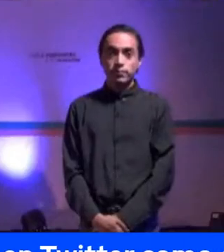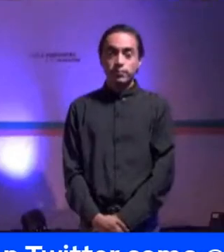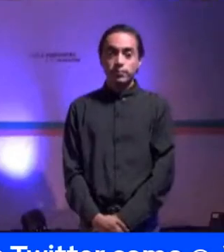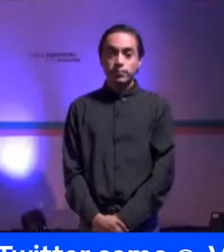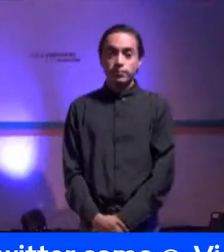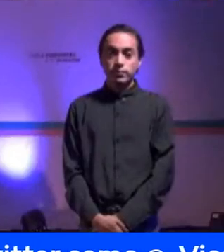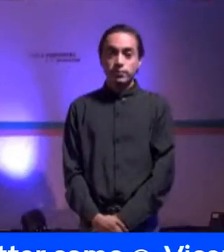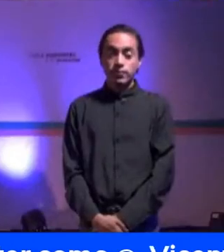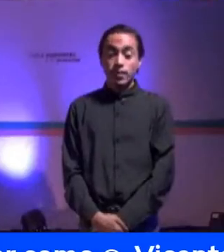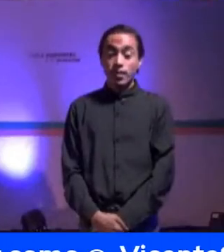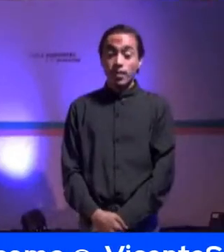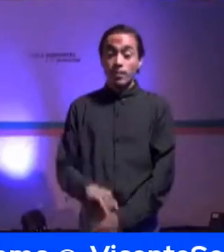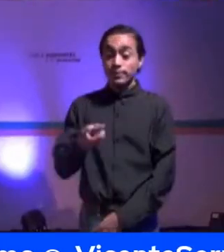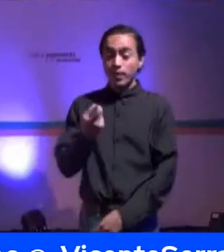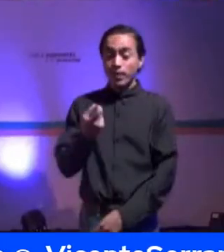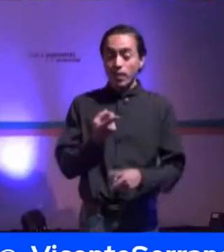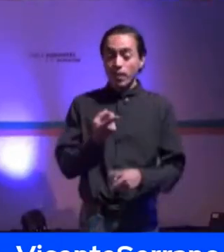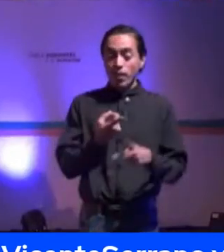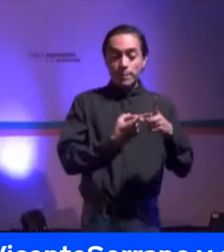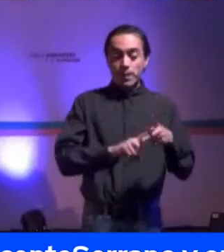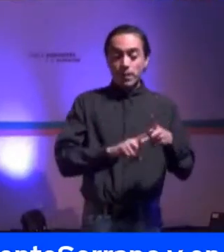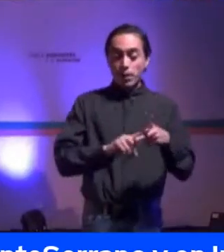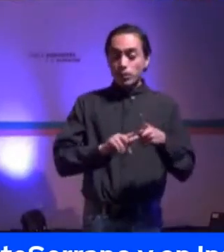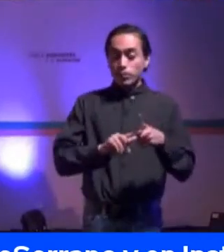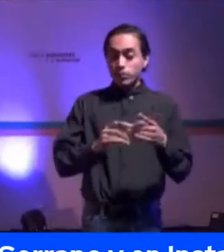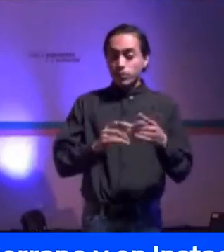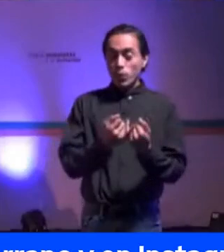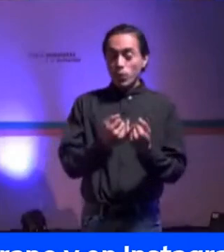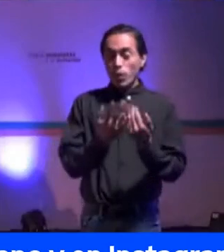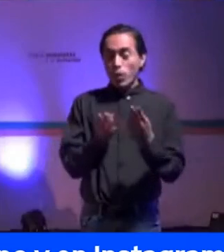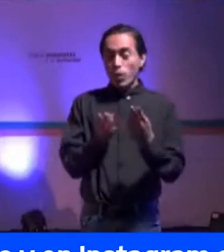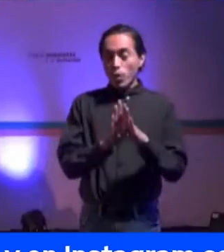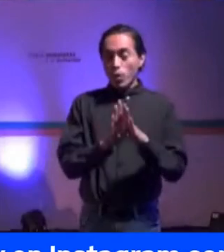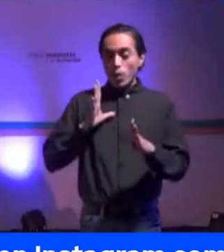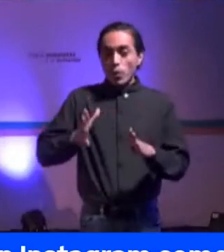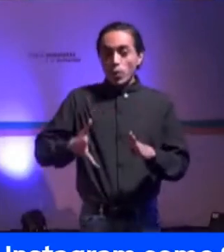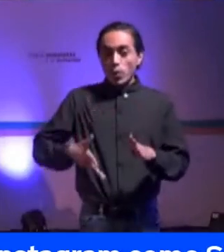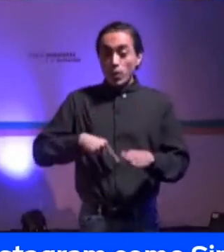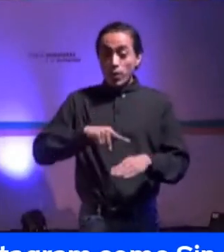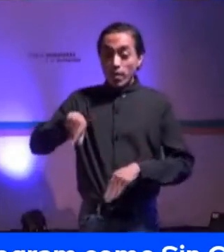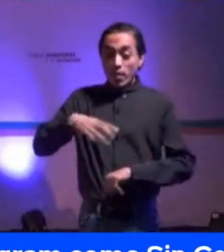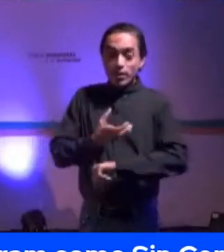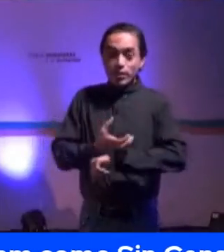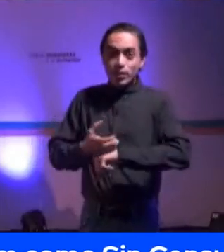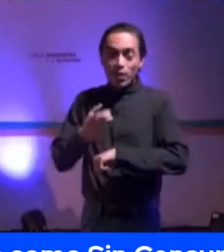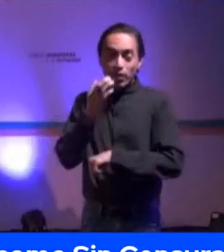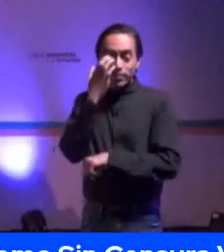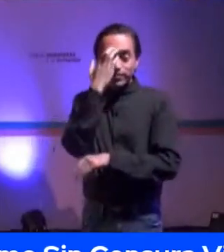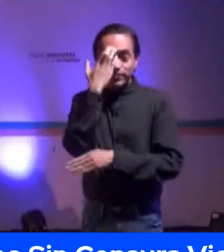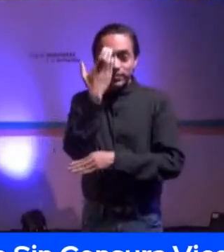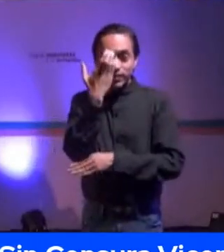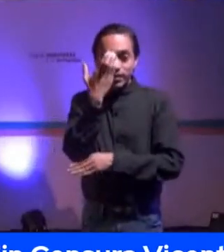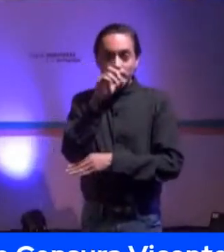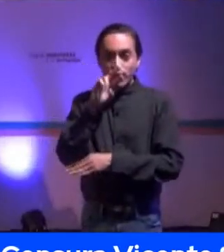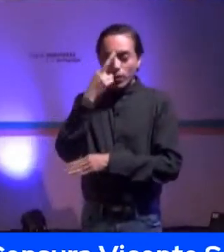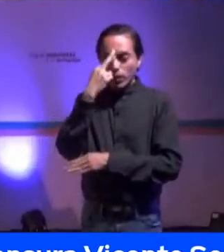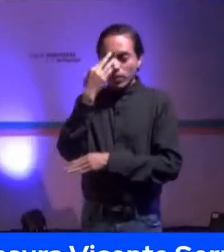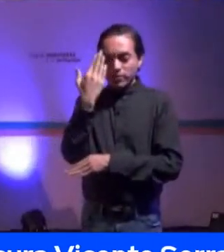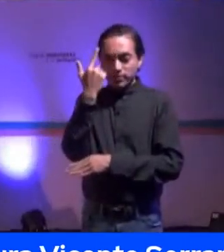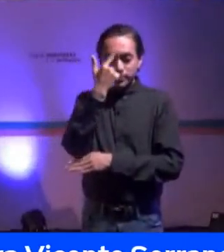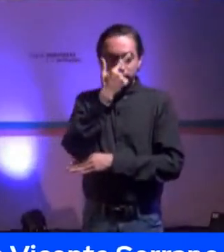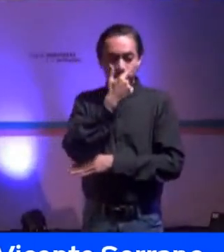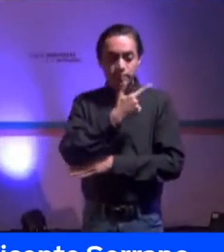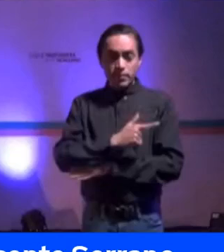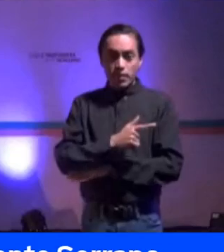Y a partir de ahí tuve el privilegio de conocer a nuestra querida Meme Yamel, a Mira, a todos los compañeros. Y esa noche